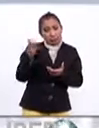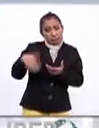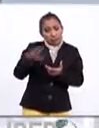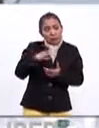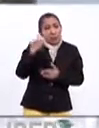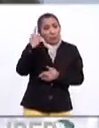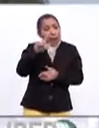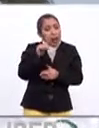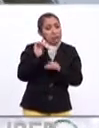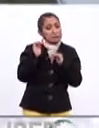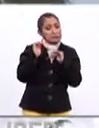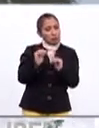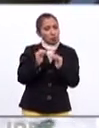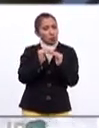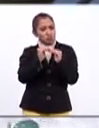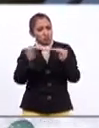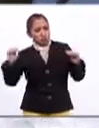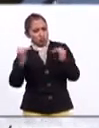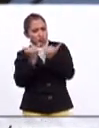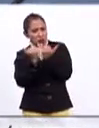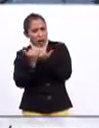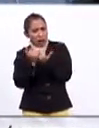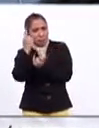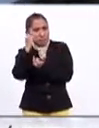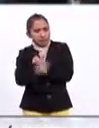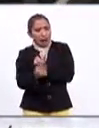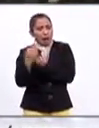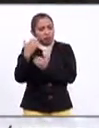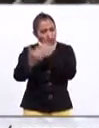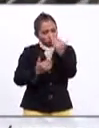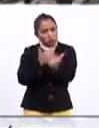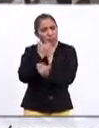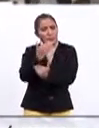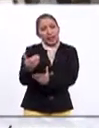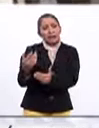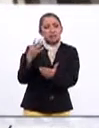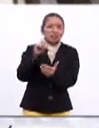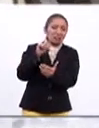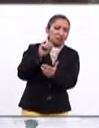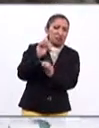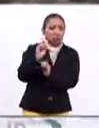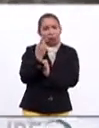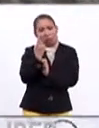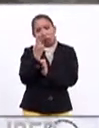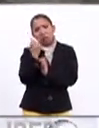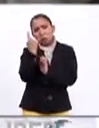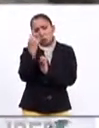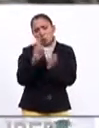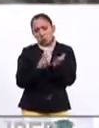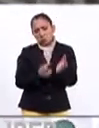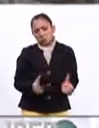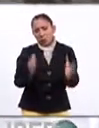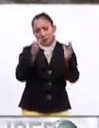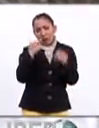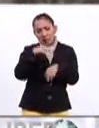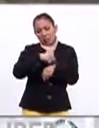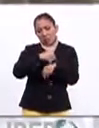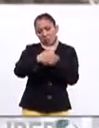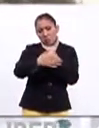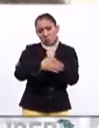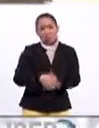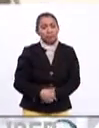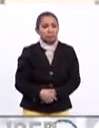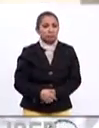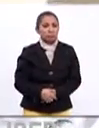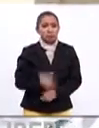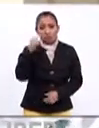buscando como estable para un funcionamiento, sobre todo 70 dólares de un funcionamiento a mediano plazo, ¿no? Claro.